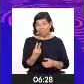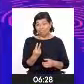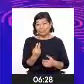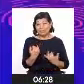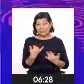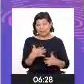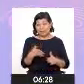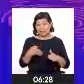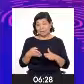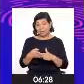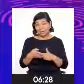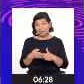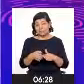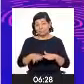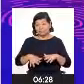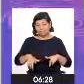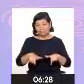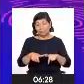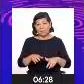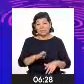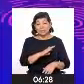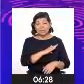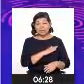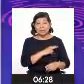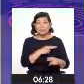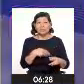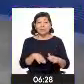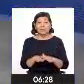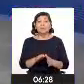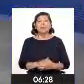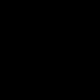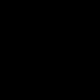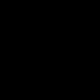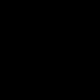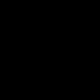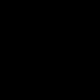encuentran bajo competencia de la fiscalía. Bien, amigos, y respecto...